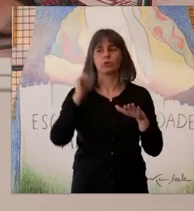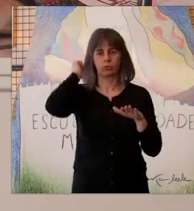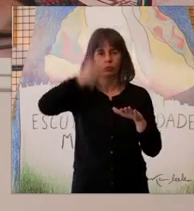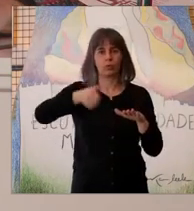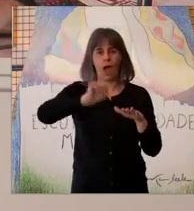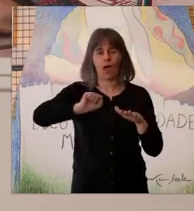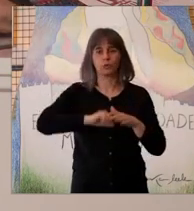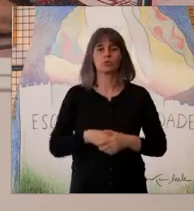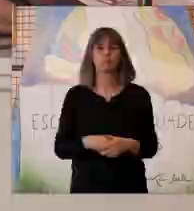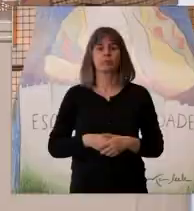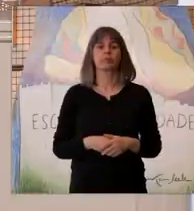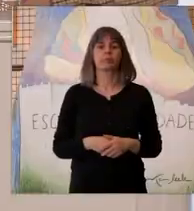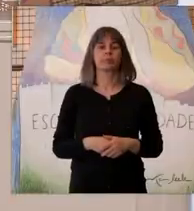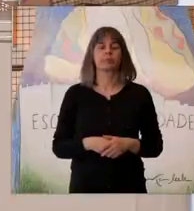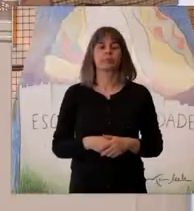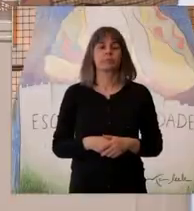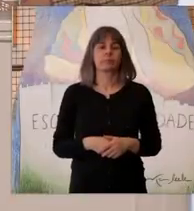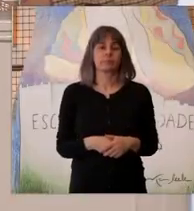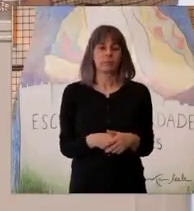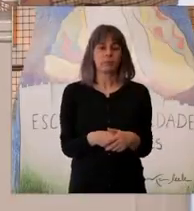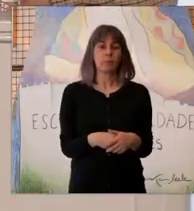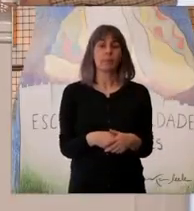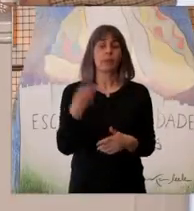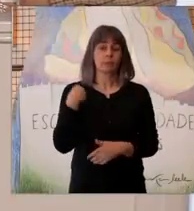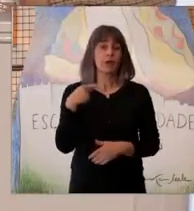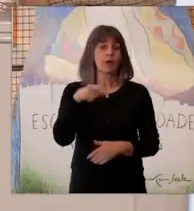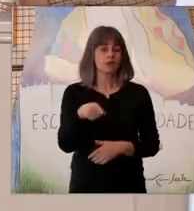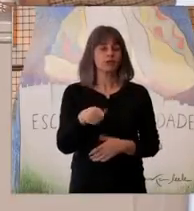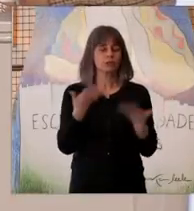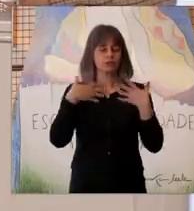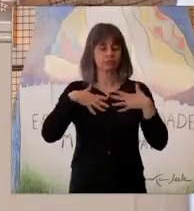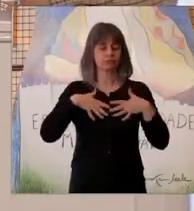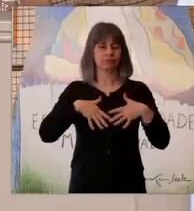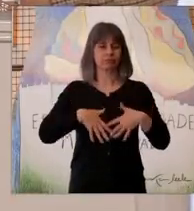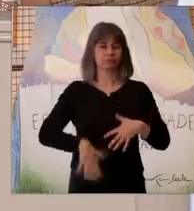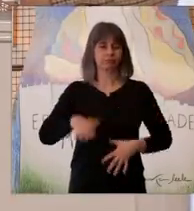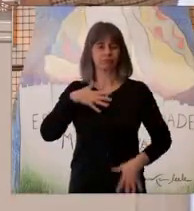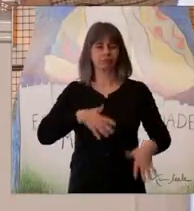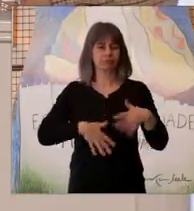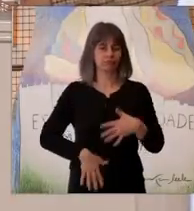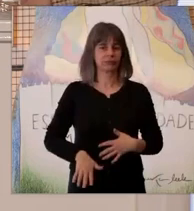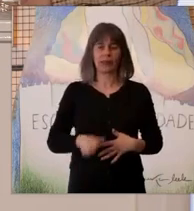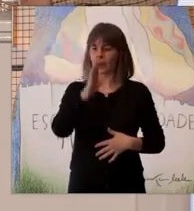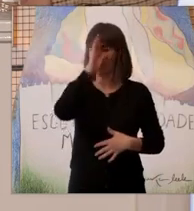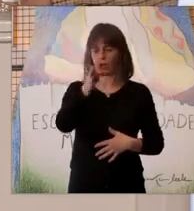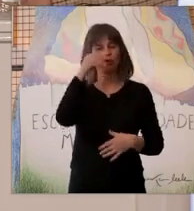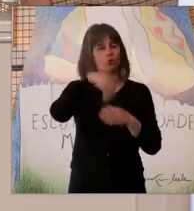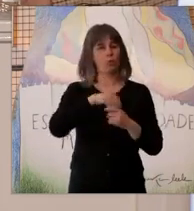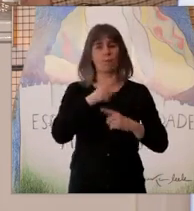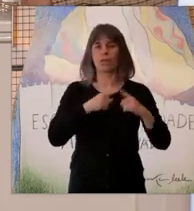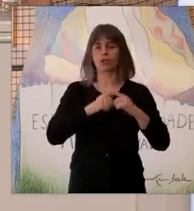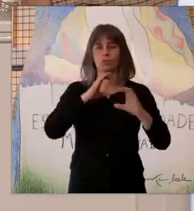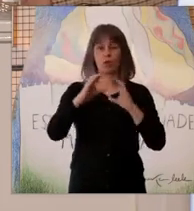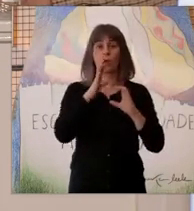años Y eso caló de una forma directísima en los medios de comunicación porque aquel caso